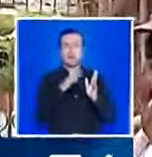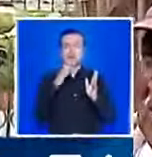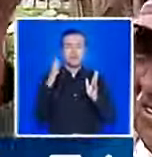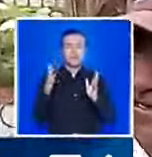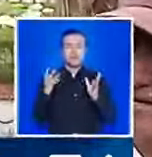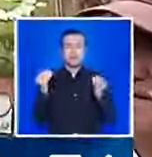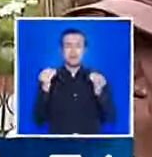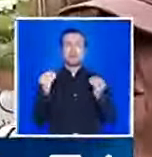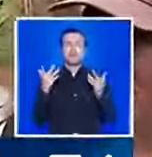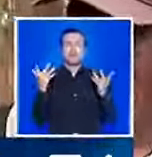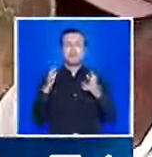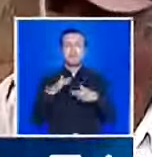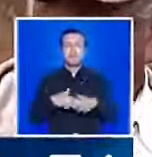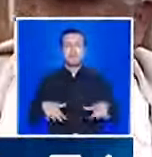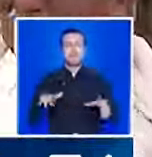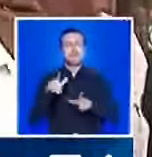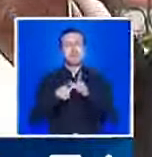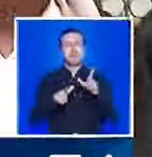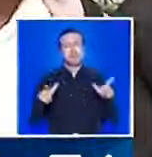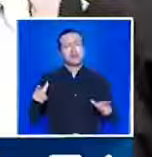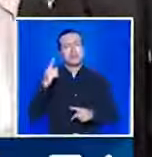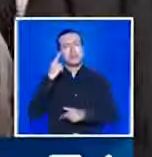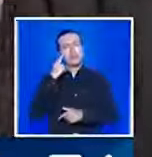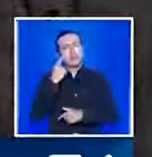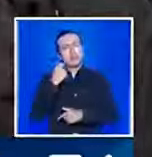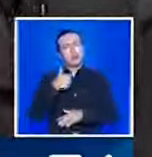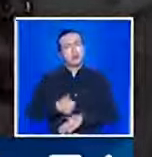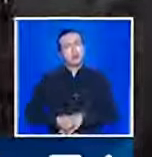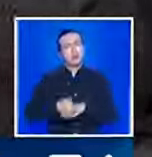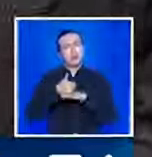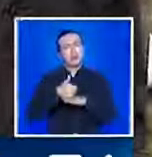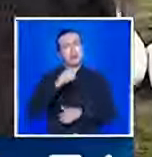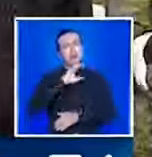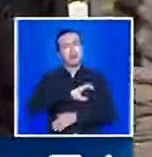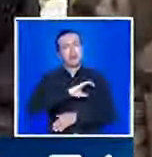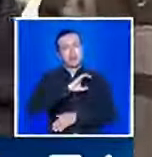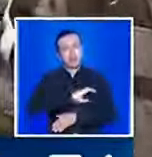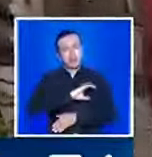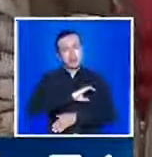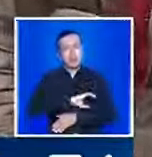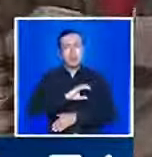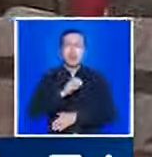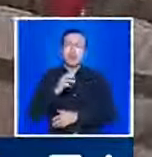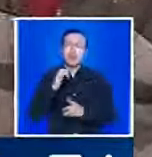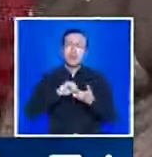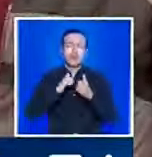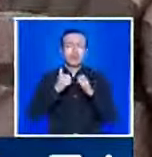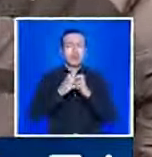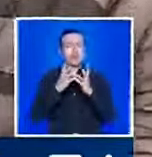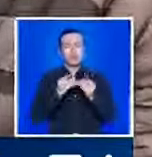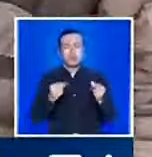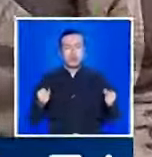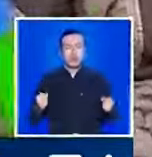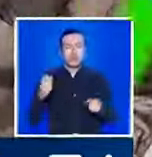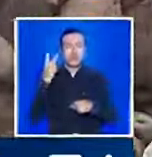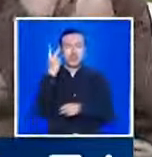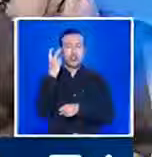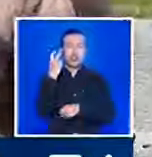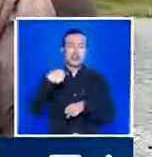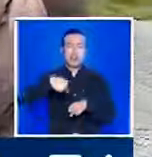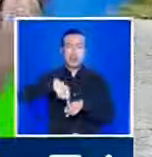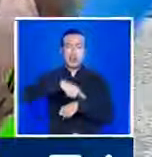inocupados, ¿no? Están ellos tratando de ver la posibilidad de que la autoridad del municipio solucione este problema, porque son 12 horas